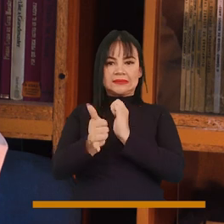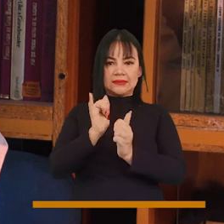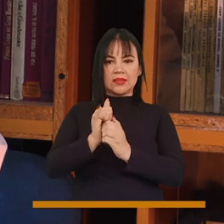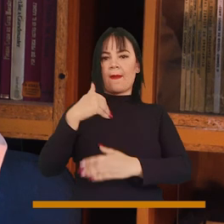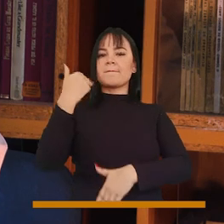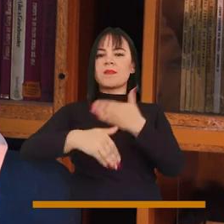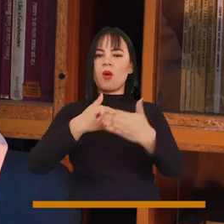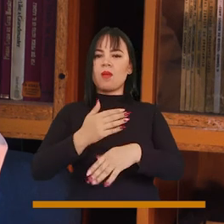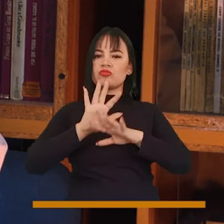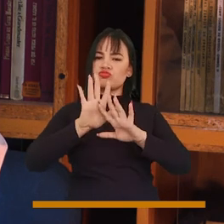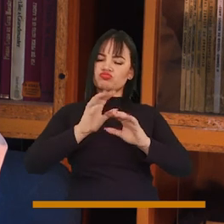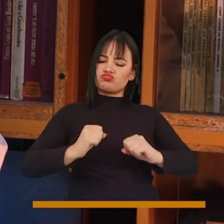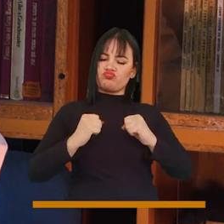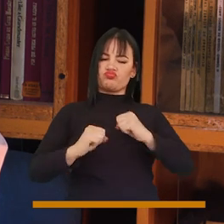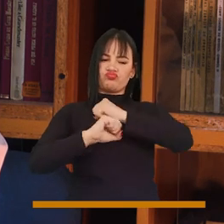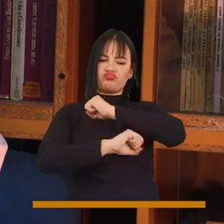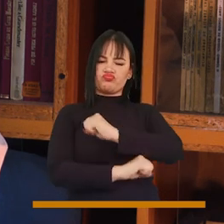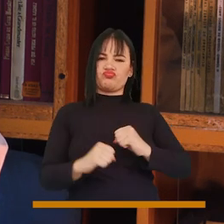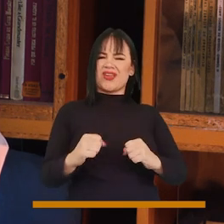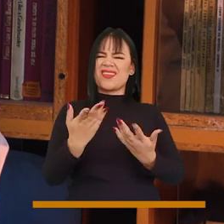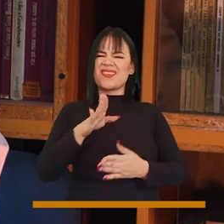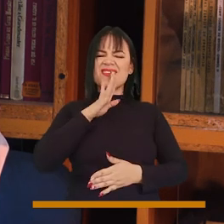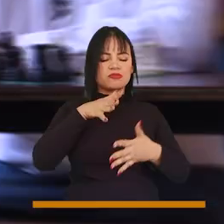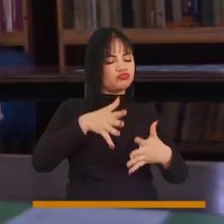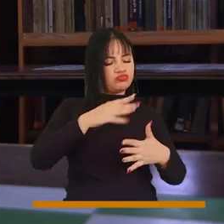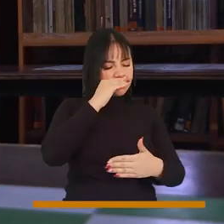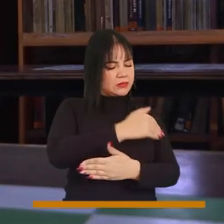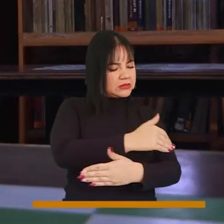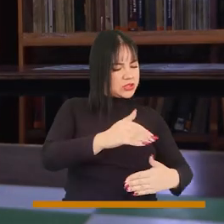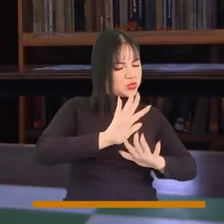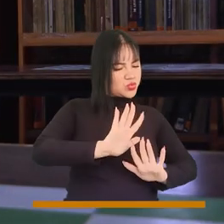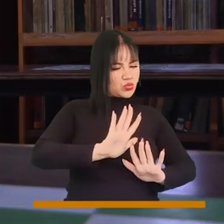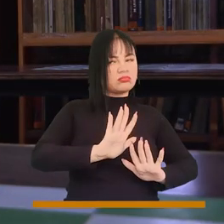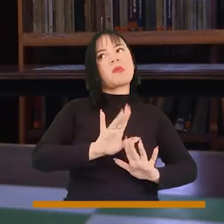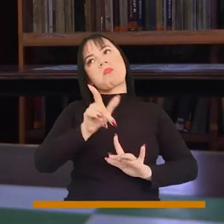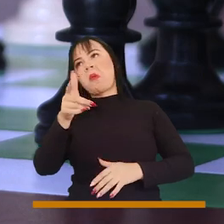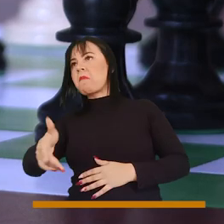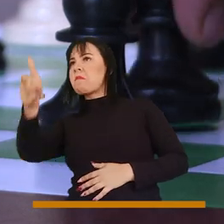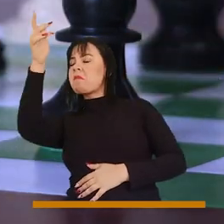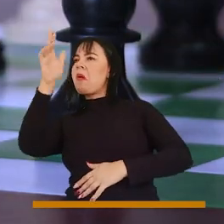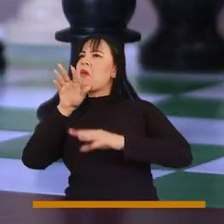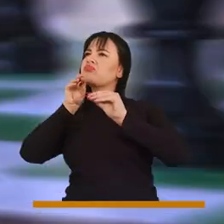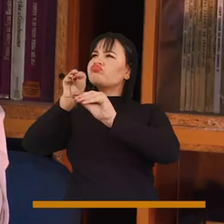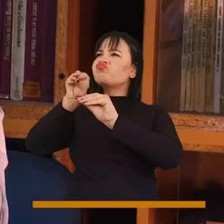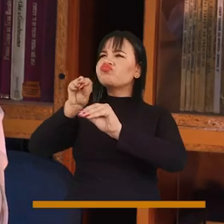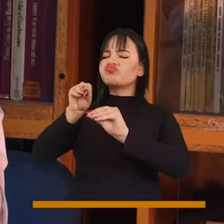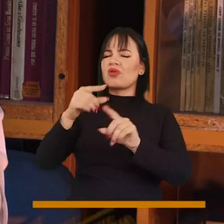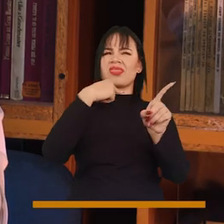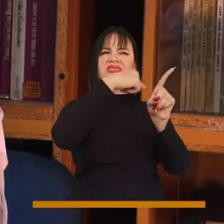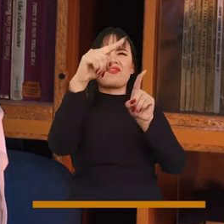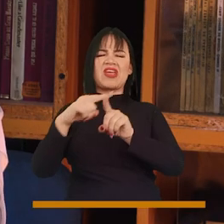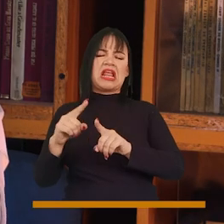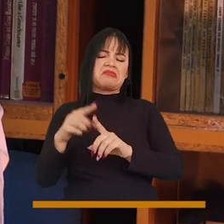Medellín para fortalecer los diferentes procesos de ajedrez, desde los niños hasta los adultos. Hemos trabajado